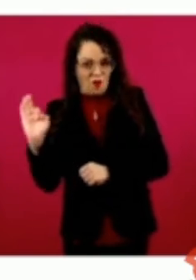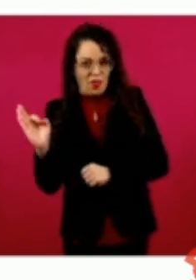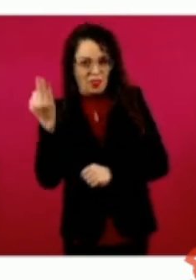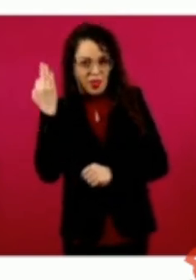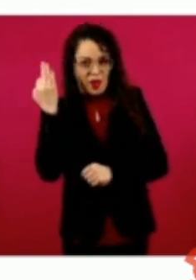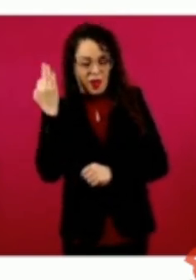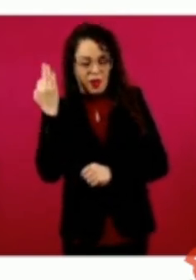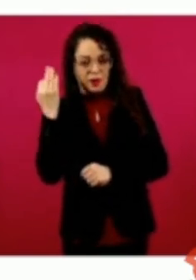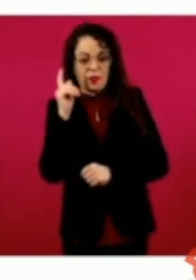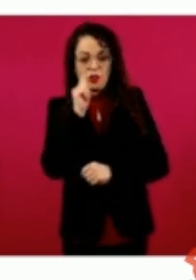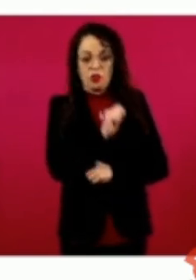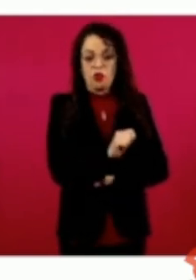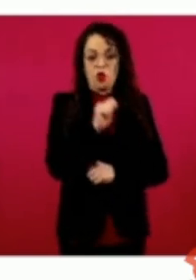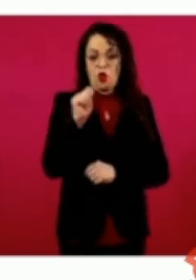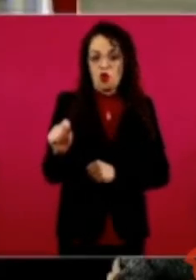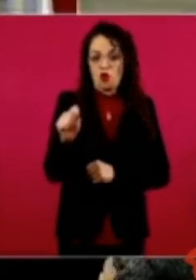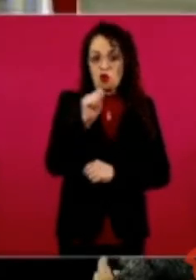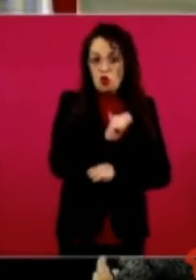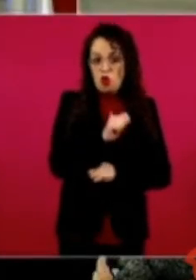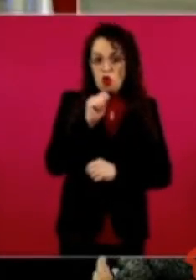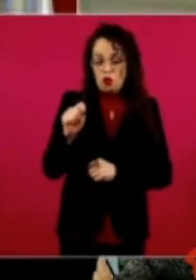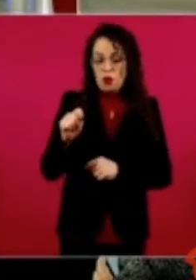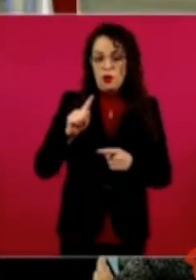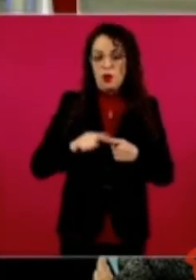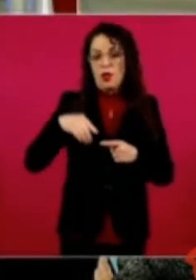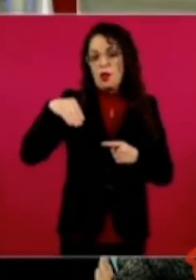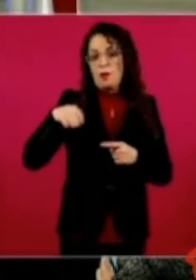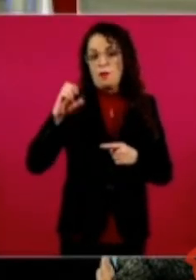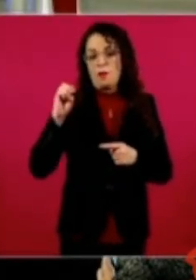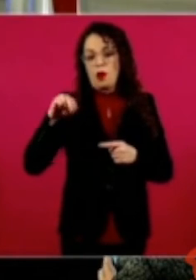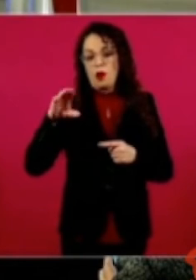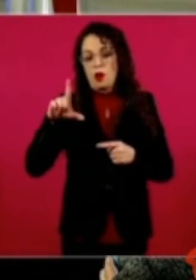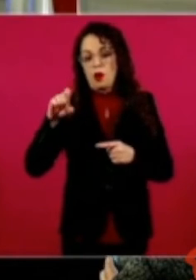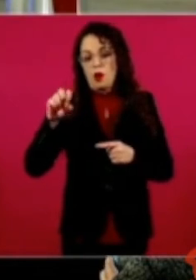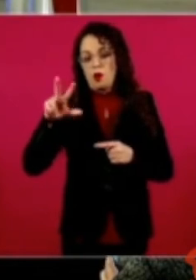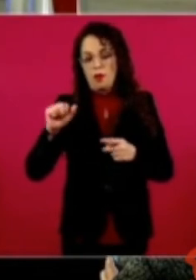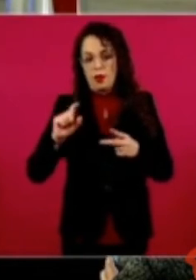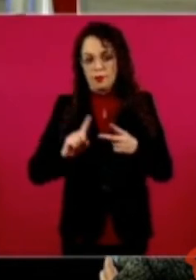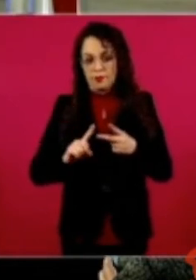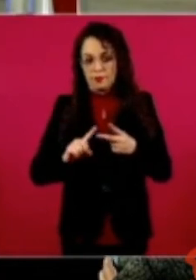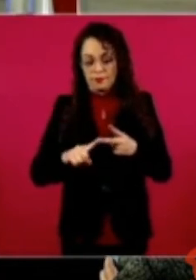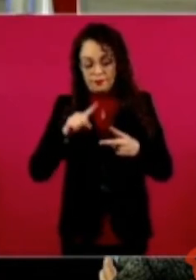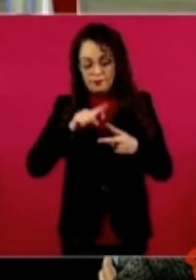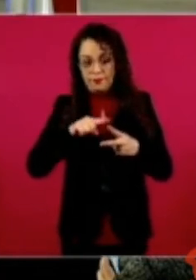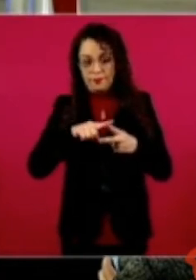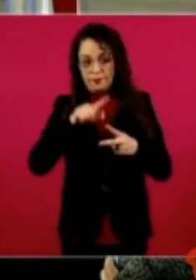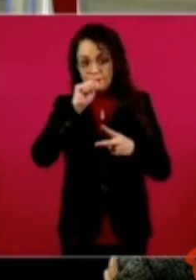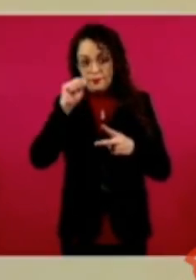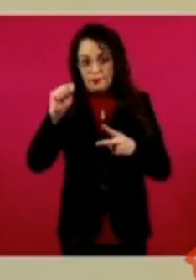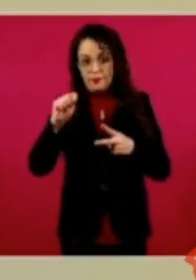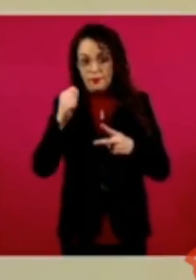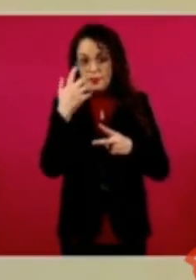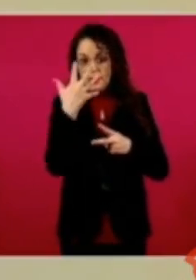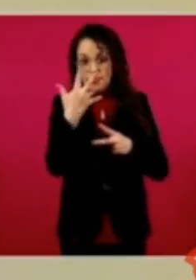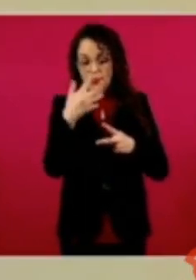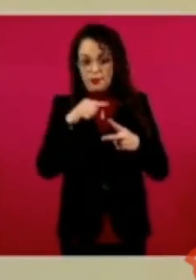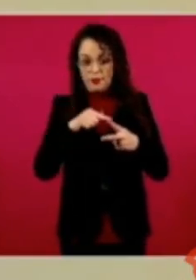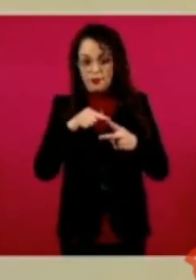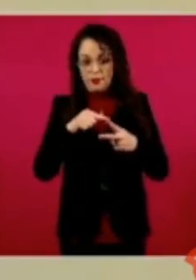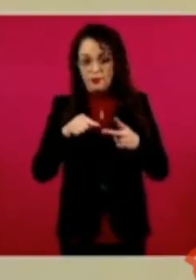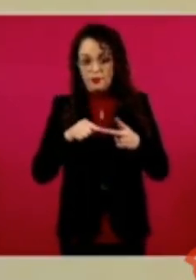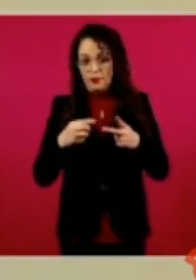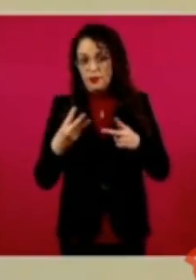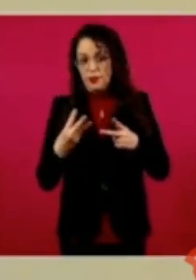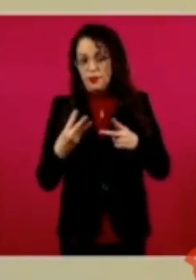Torreón y Monclova. El 5 de Torreón y el 3 de Monclova.